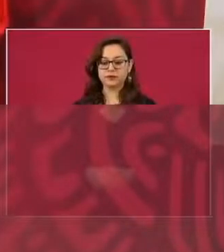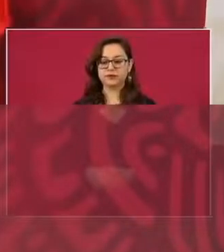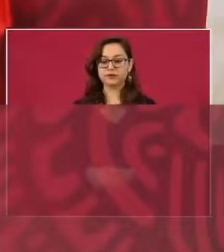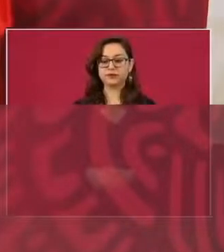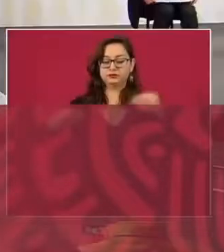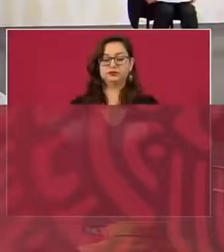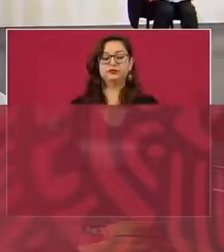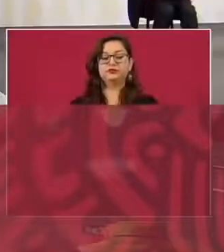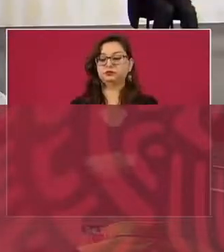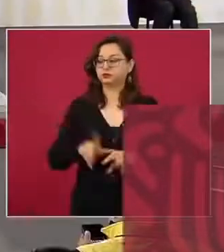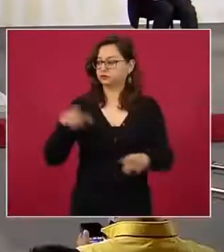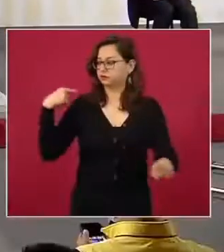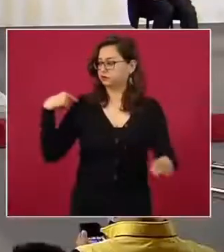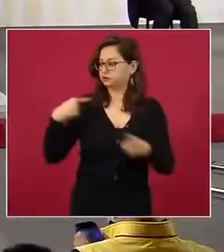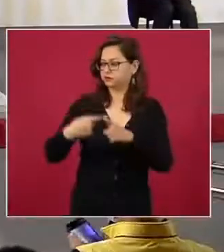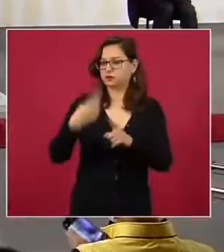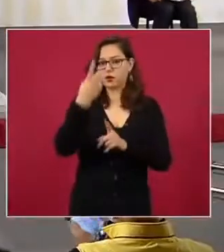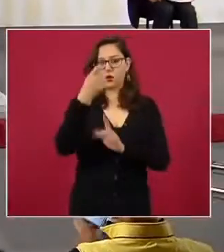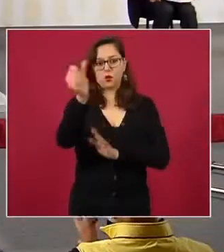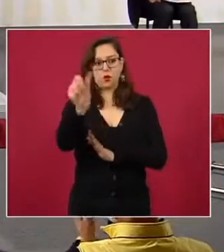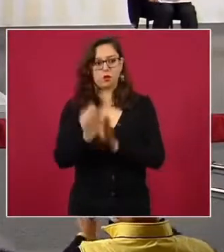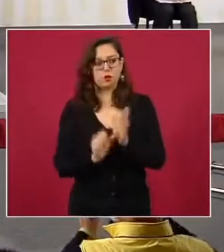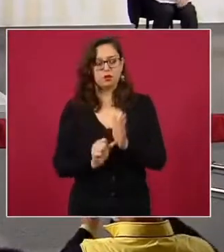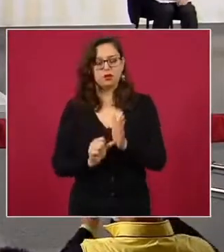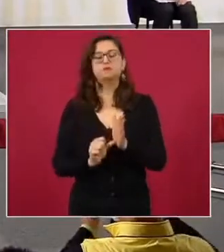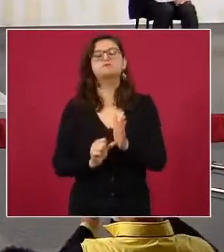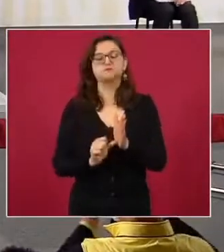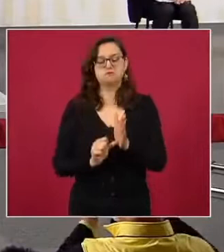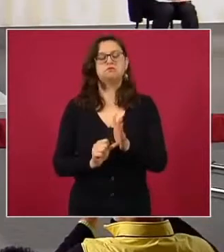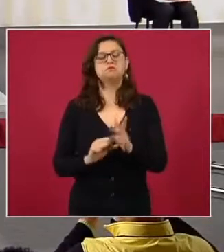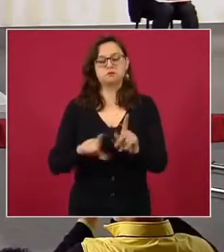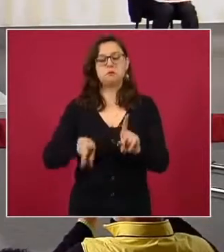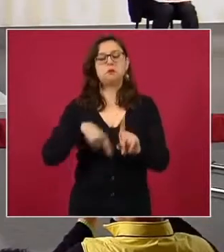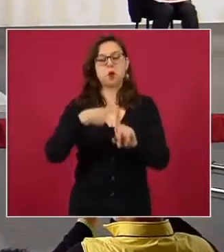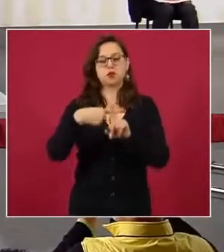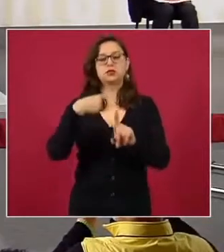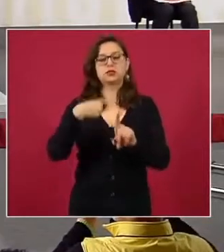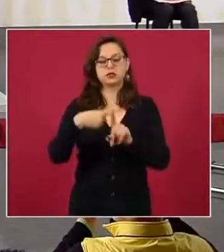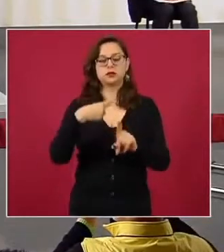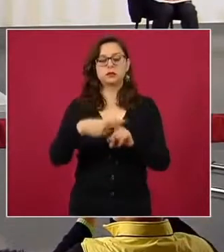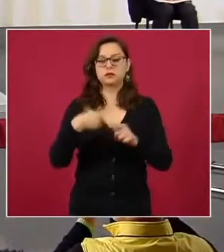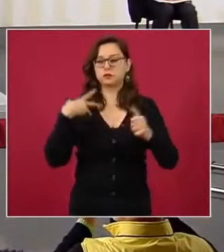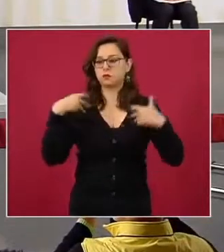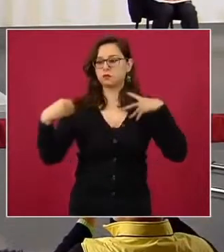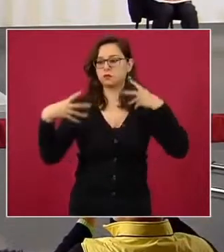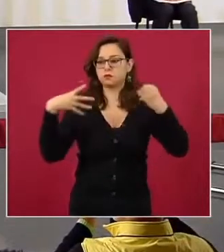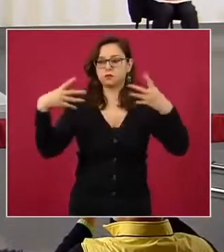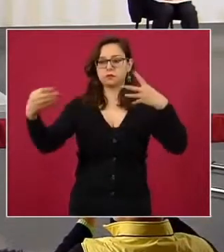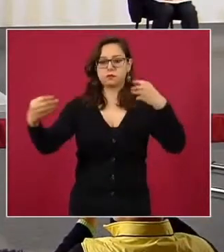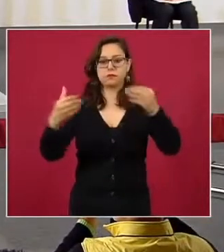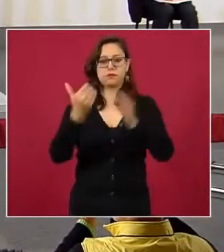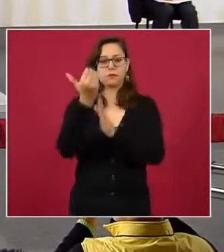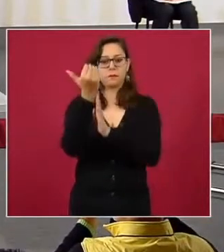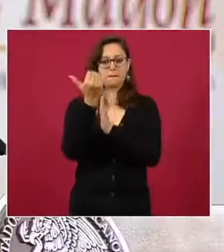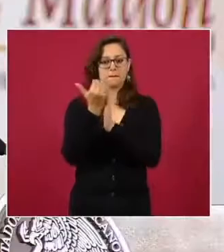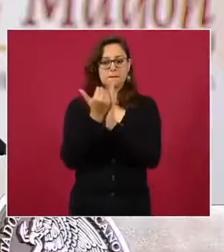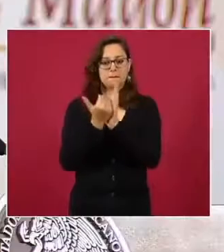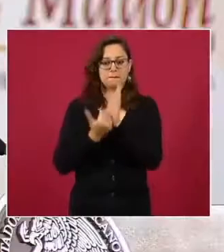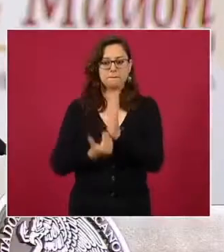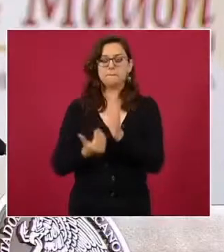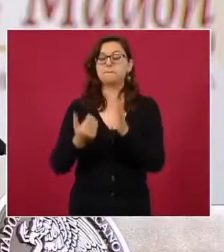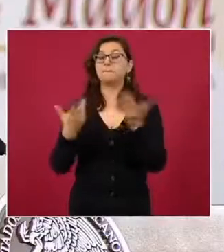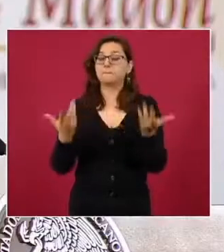subsecretario del Ramo, Hugo López-Gatell, rindieron el informe semanal sobre el estado que guarda la pandemia de COVID-19